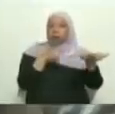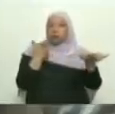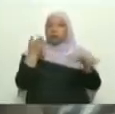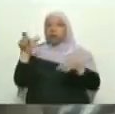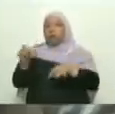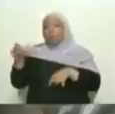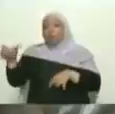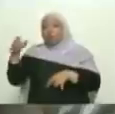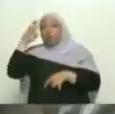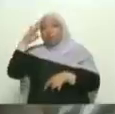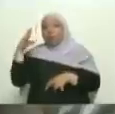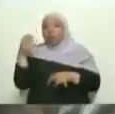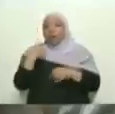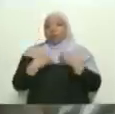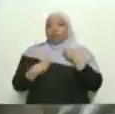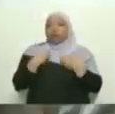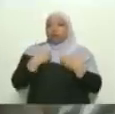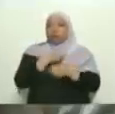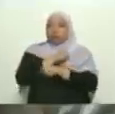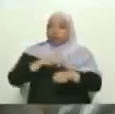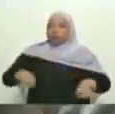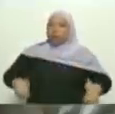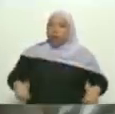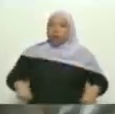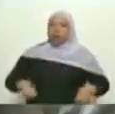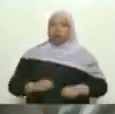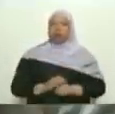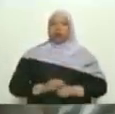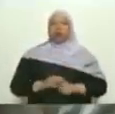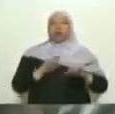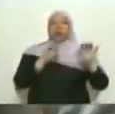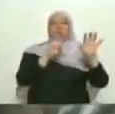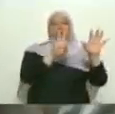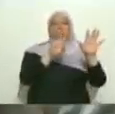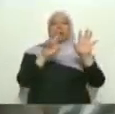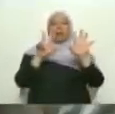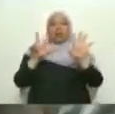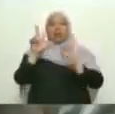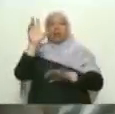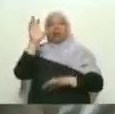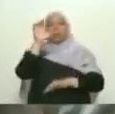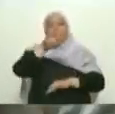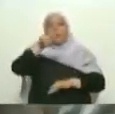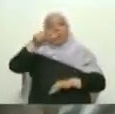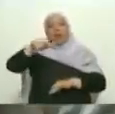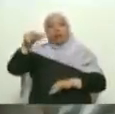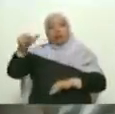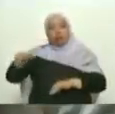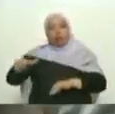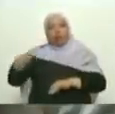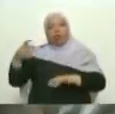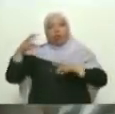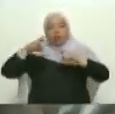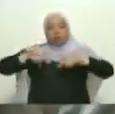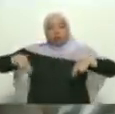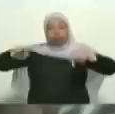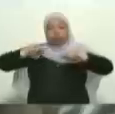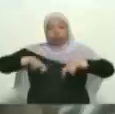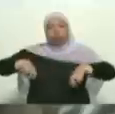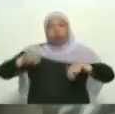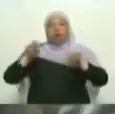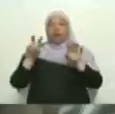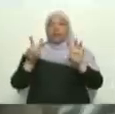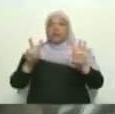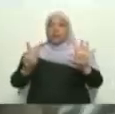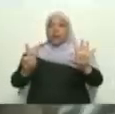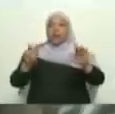balance que quiero dar, 93 personas investigadas, de las cuales 7 ya han sido condenadas por